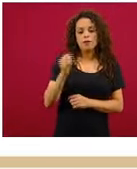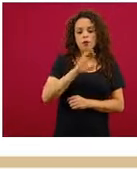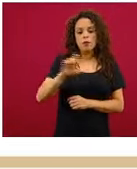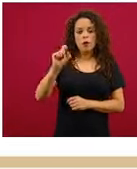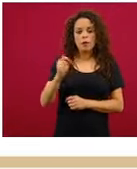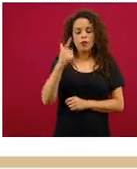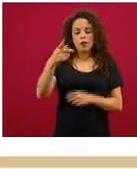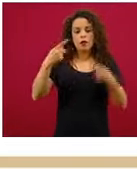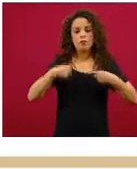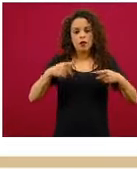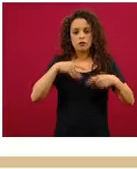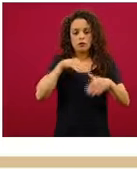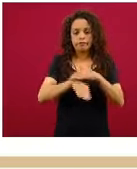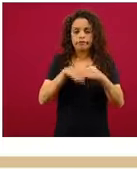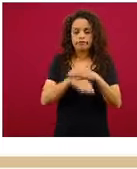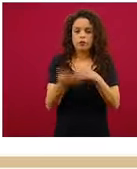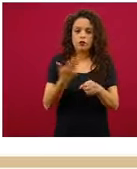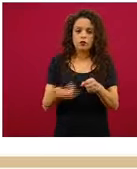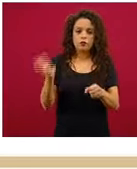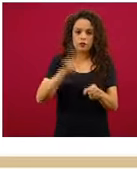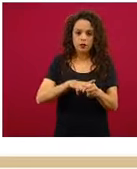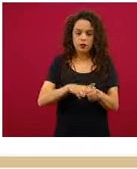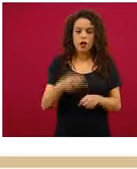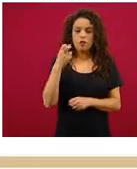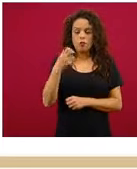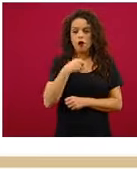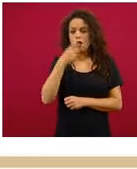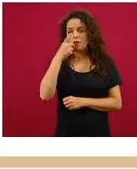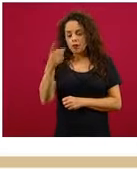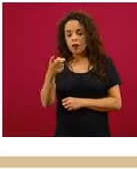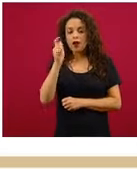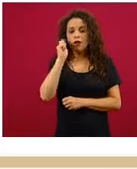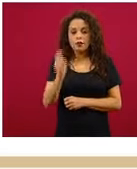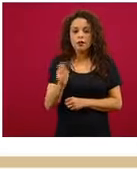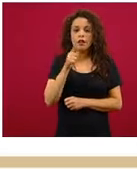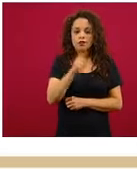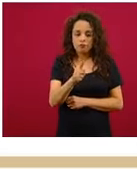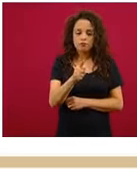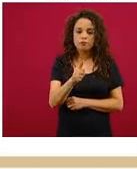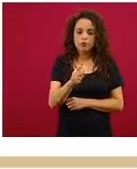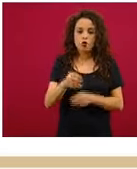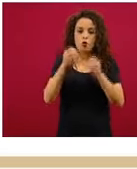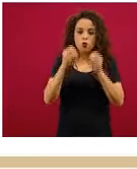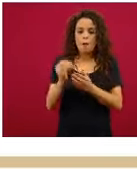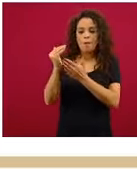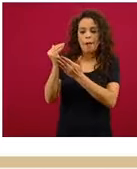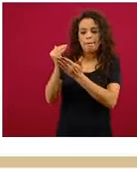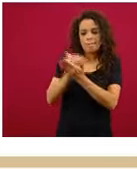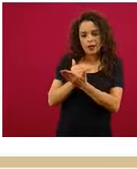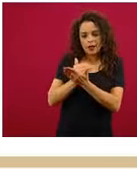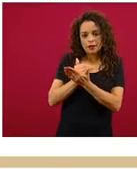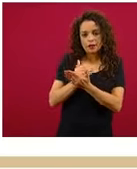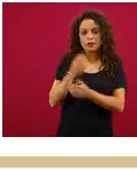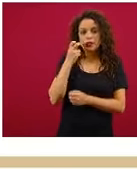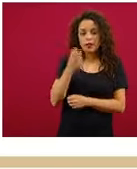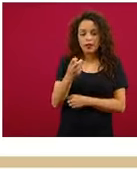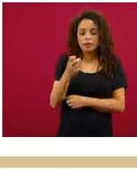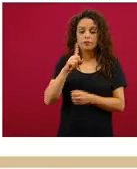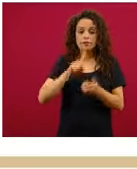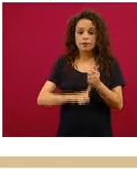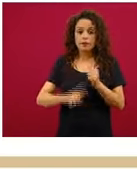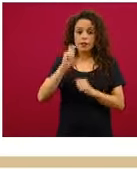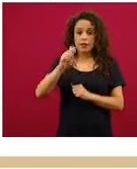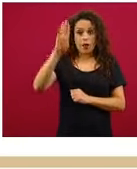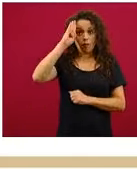9,927 personas hospitalizadas. Por eso le decimos que es la ocupación mínima alcanzada, lo cual representaría del punto más